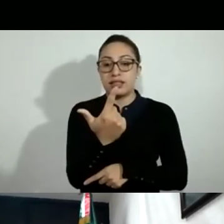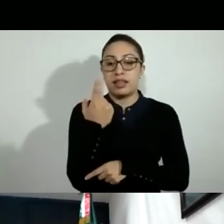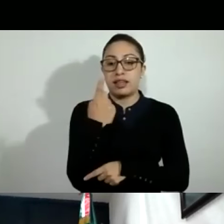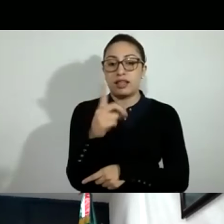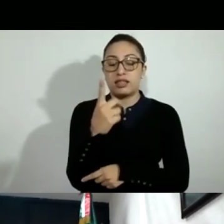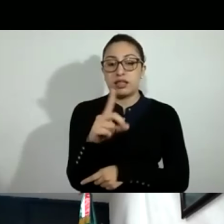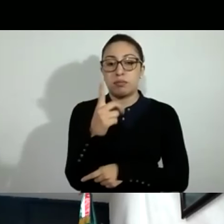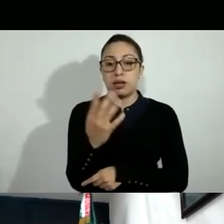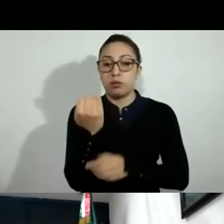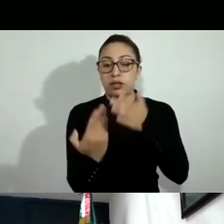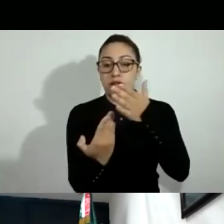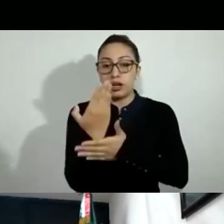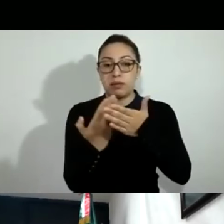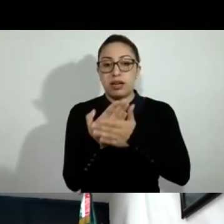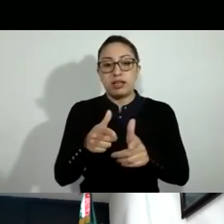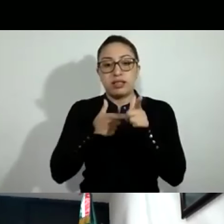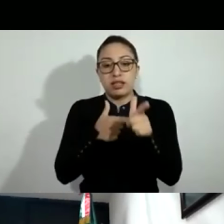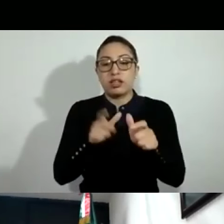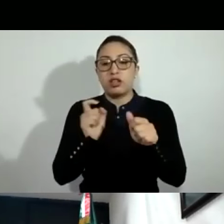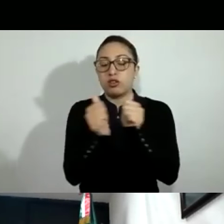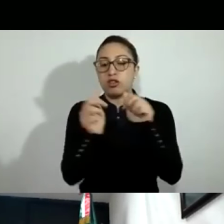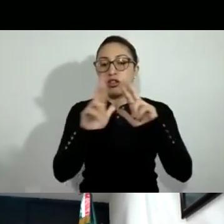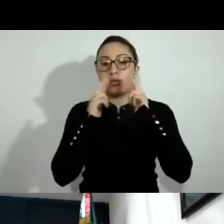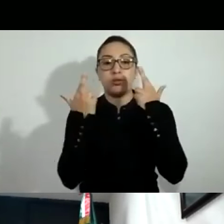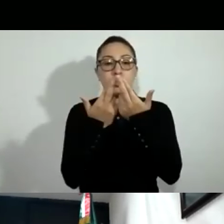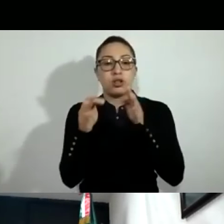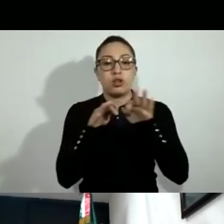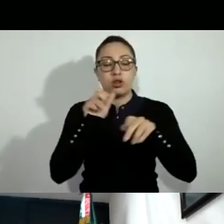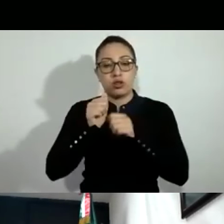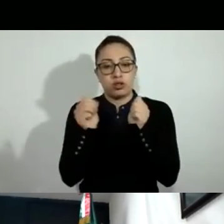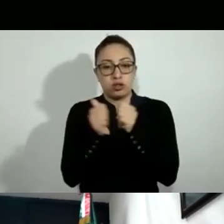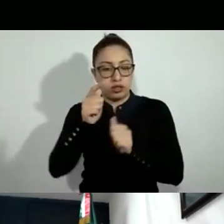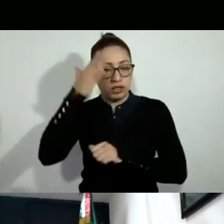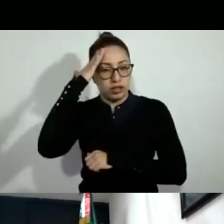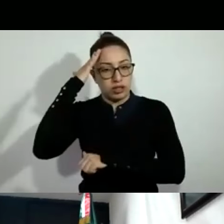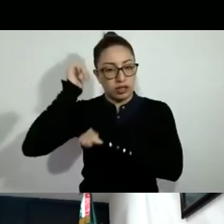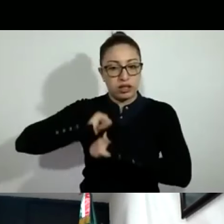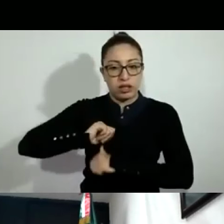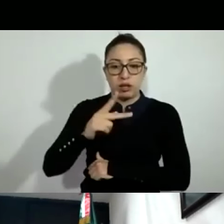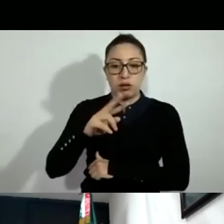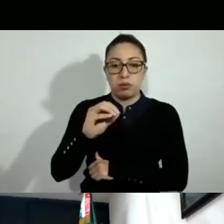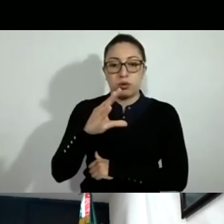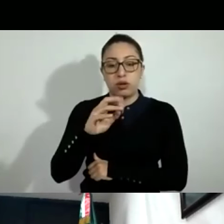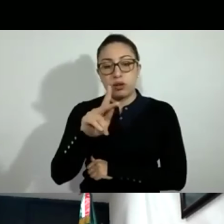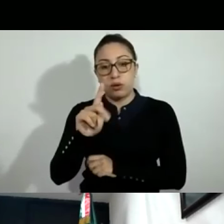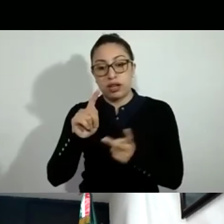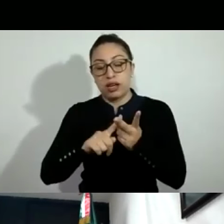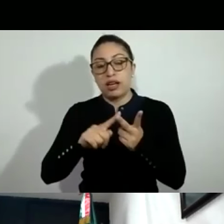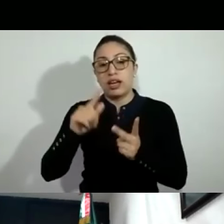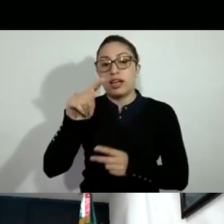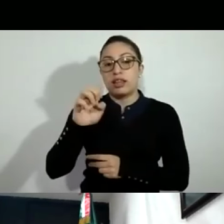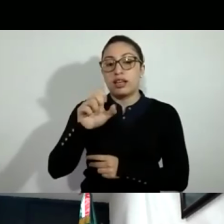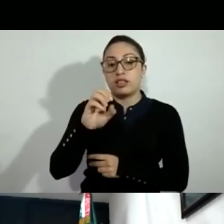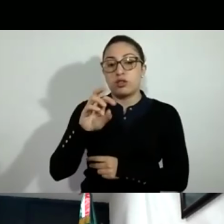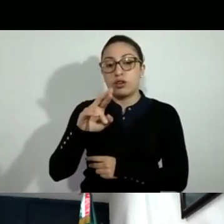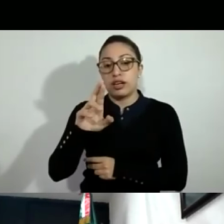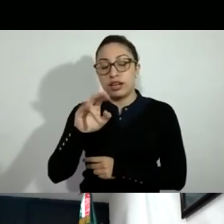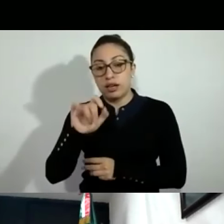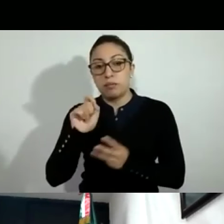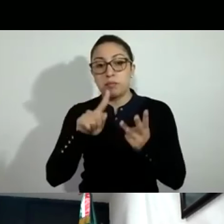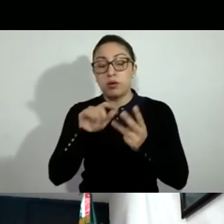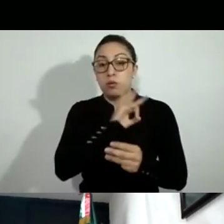y continuar con la mesa de trabajo con la persona titular de la tesorería, y si fuera el caso de reanudar